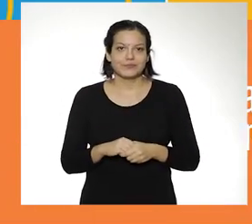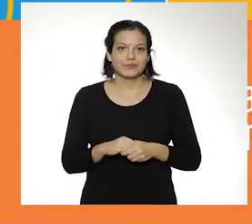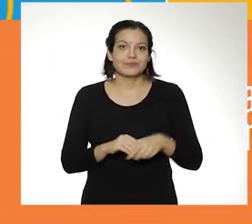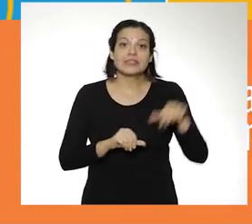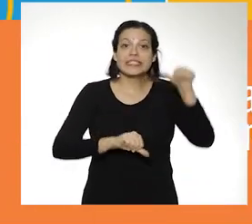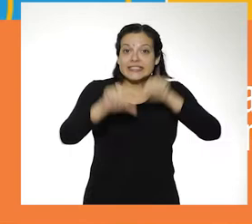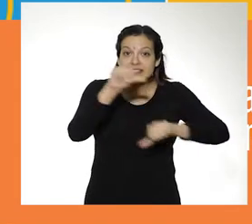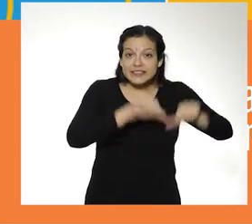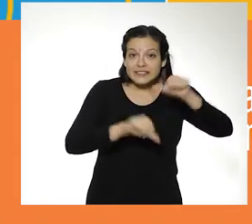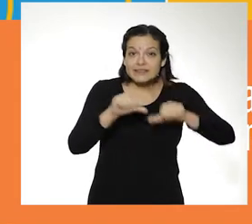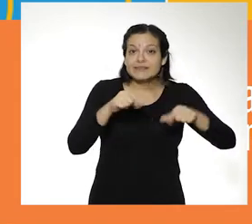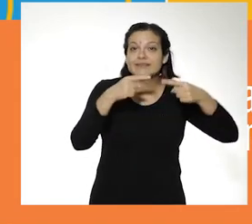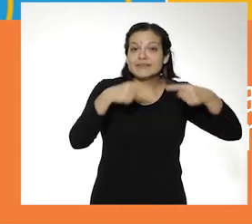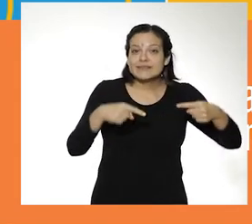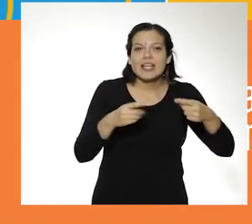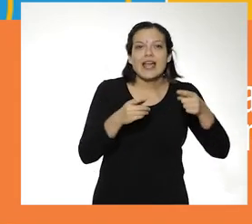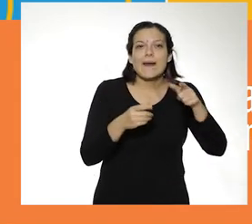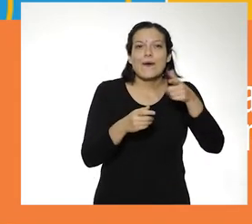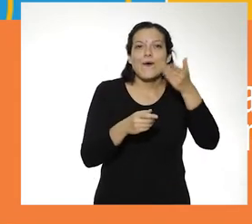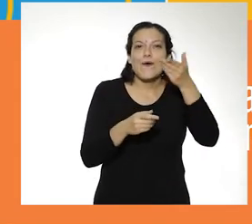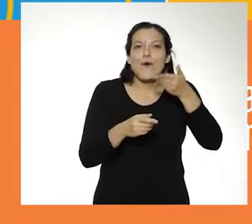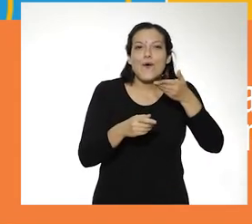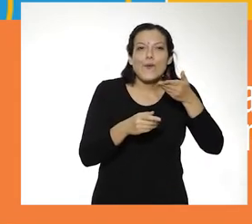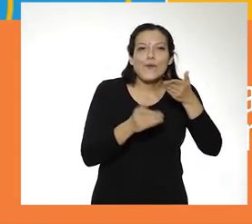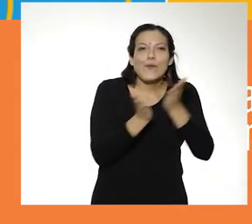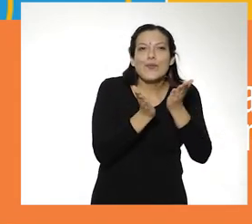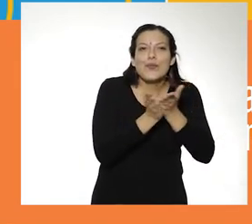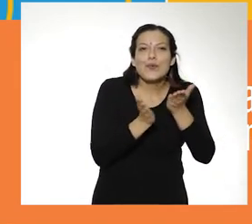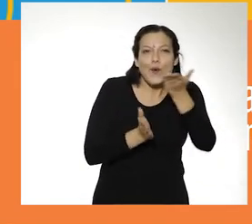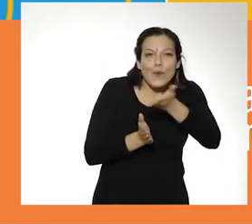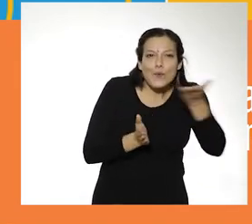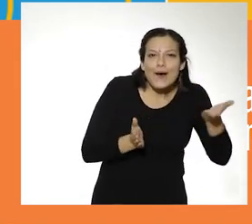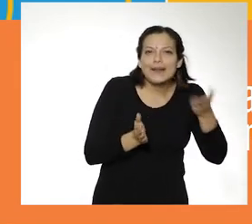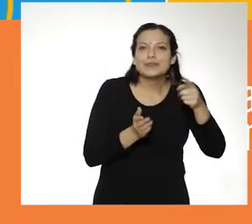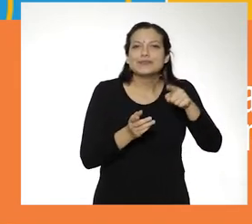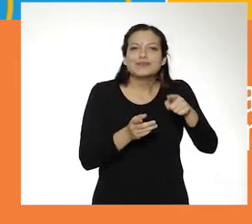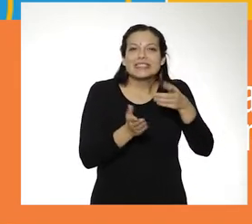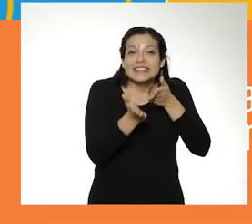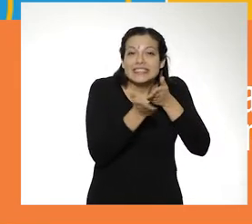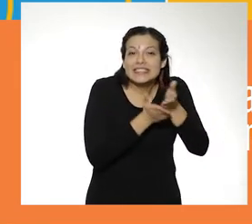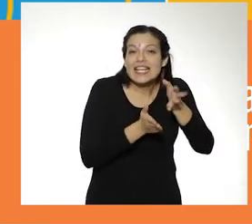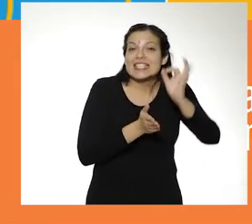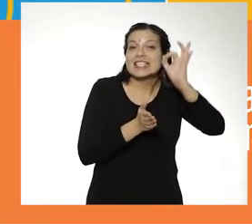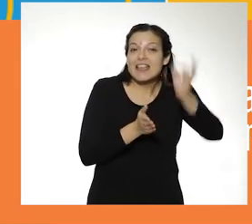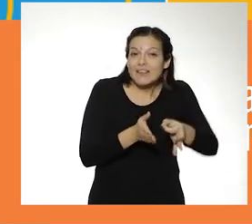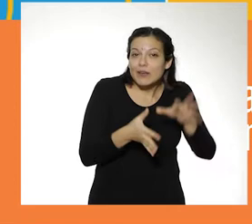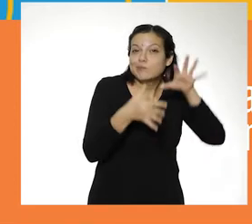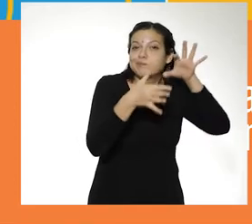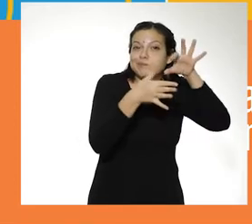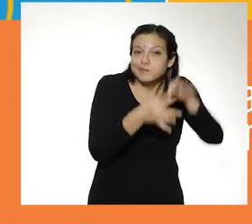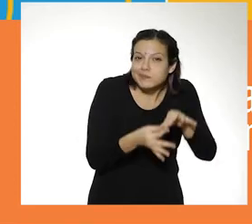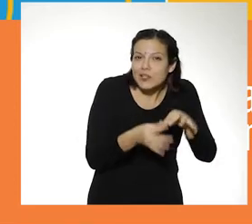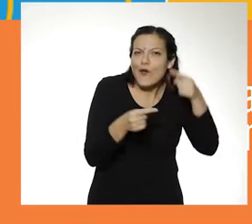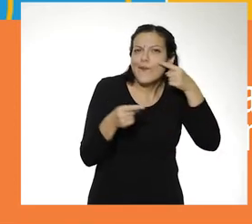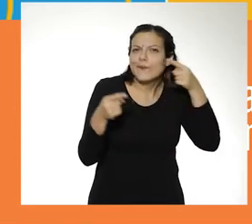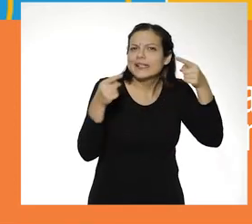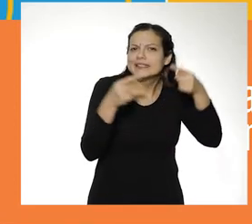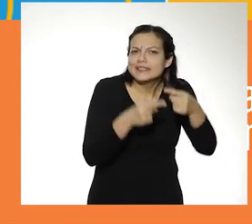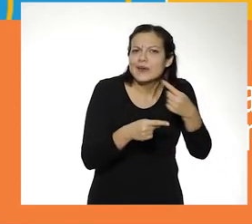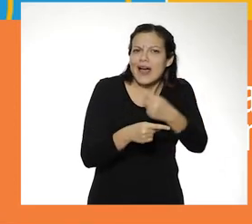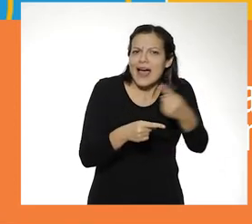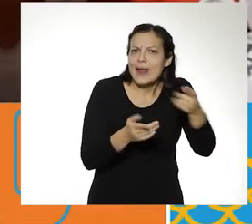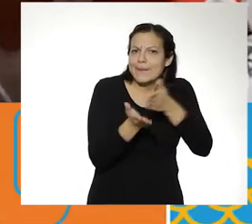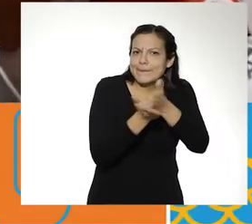es algo que estudia el ser humano, es la rama del saber que se basa en los objetivos de cada